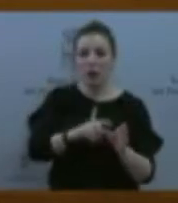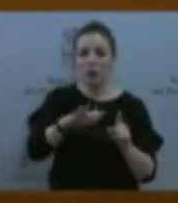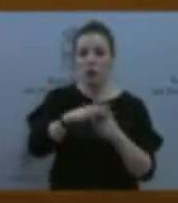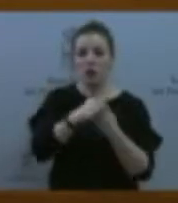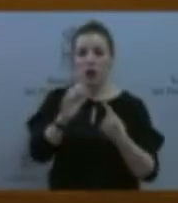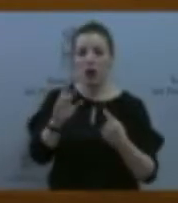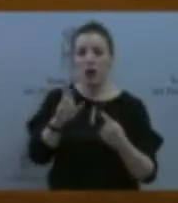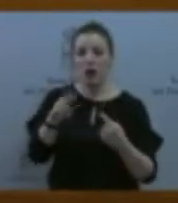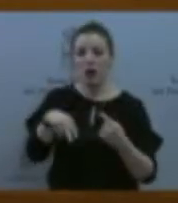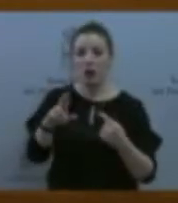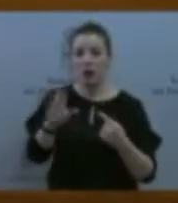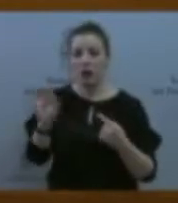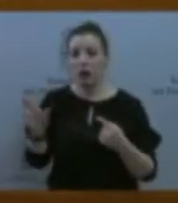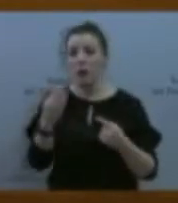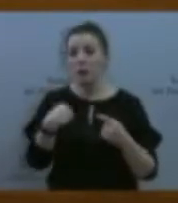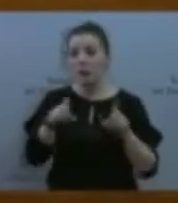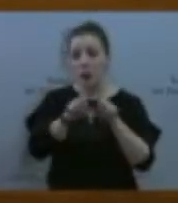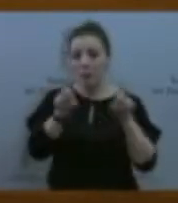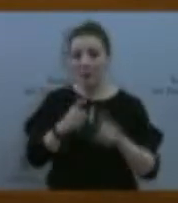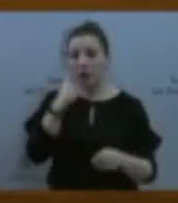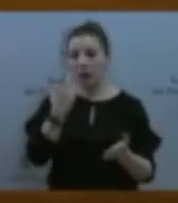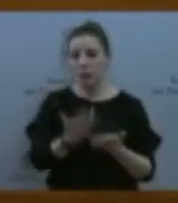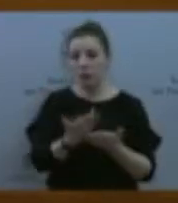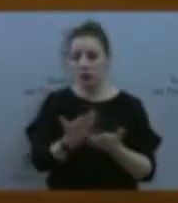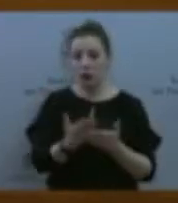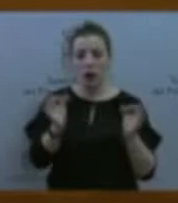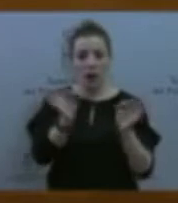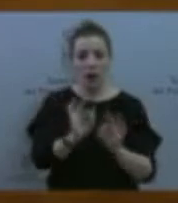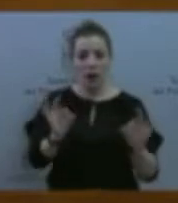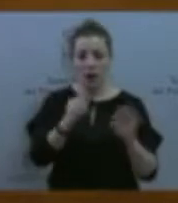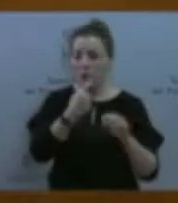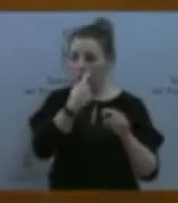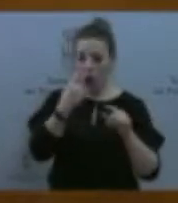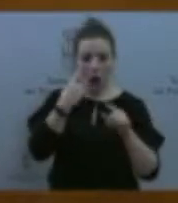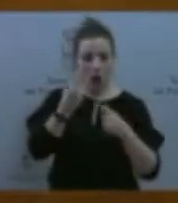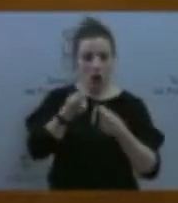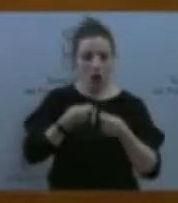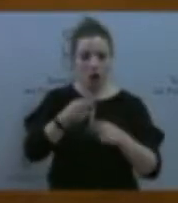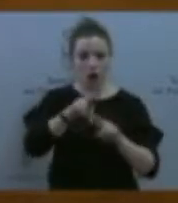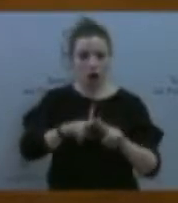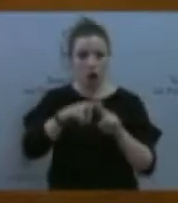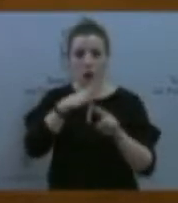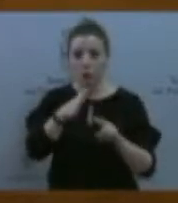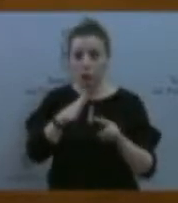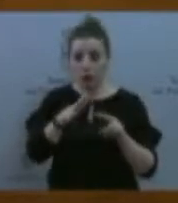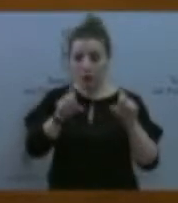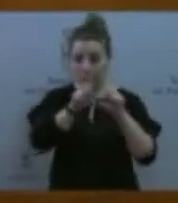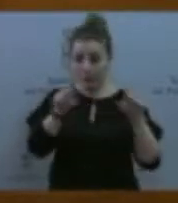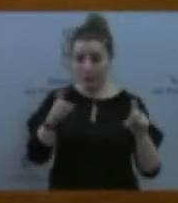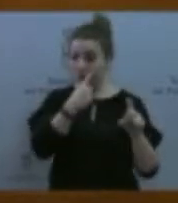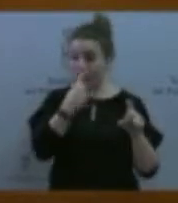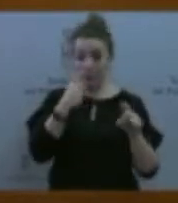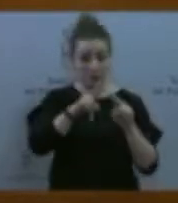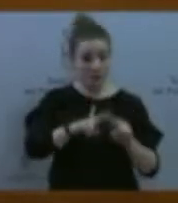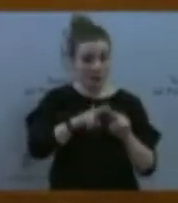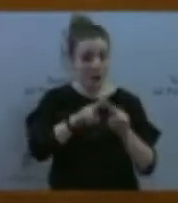demostró que nadie las había auditado porque los intereses de las auditoras se entremezclaban con la de las grandes empresas que estaban auditando, ¿no? Pero no